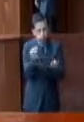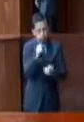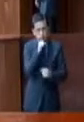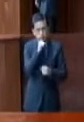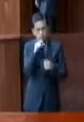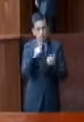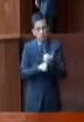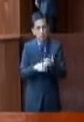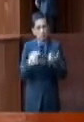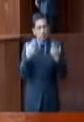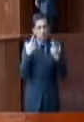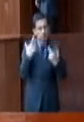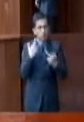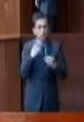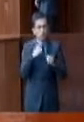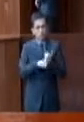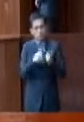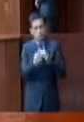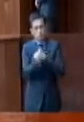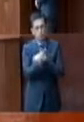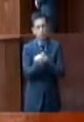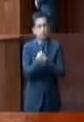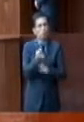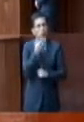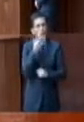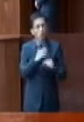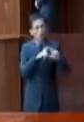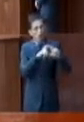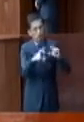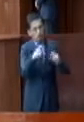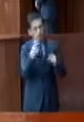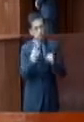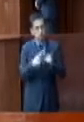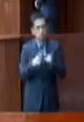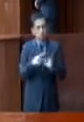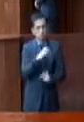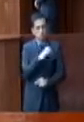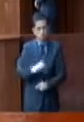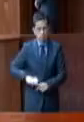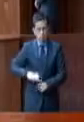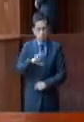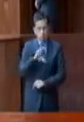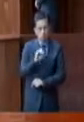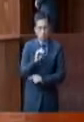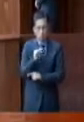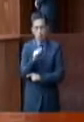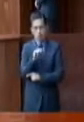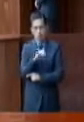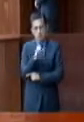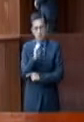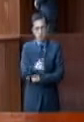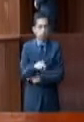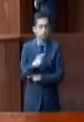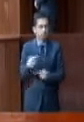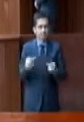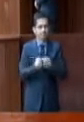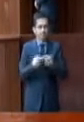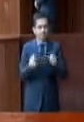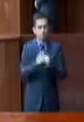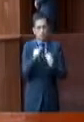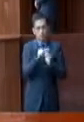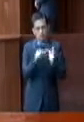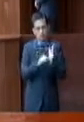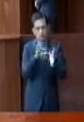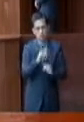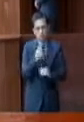radio y televisión en el que no se identificó la calidad de candidato de coalición en contravención al artículo 91 párrafo 4º